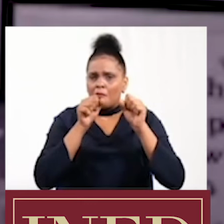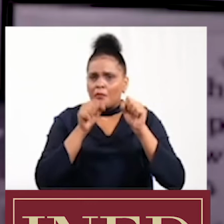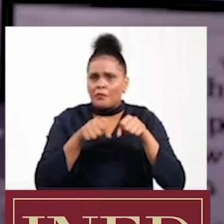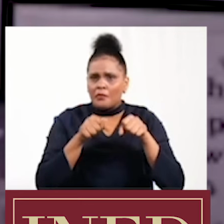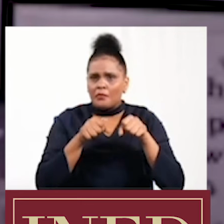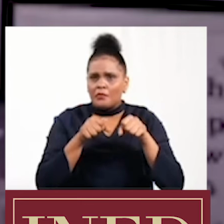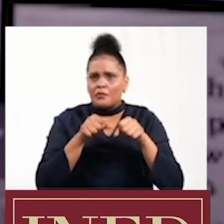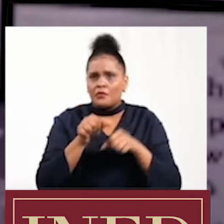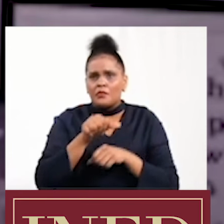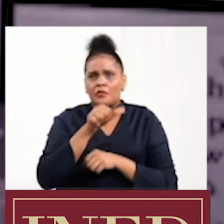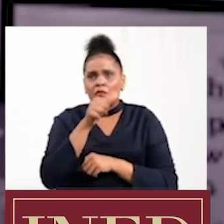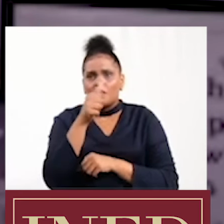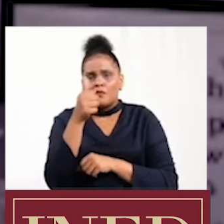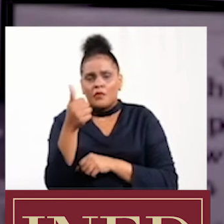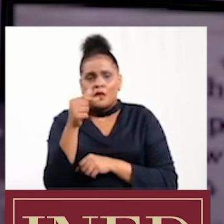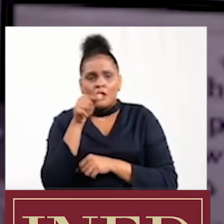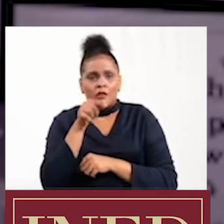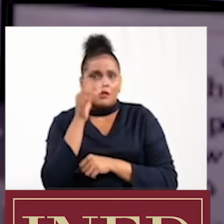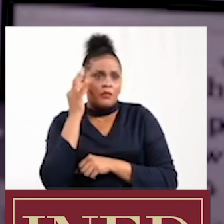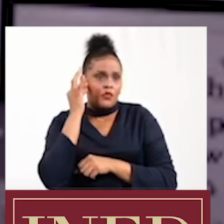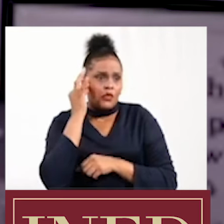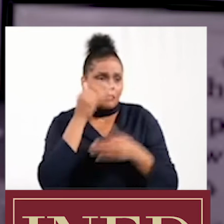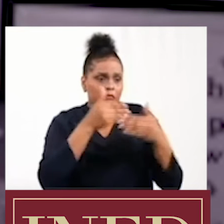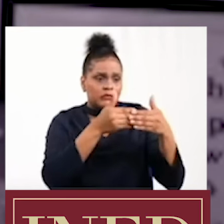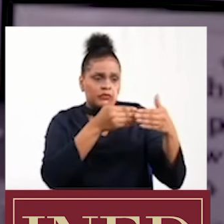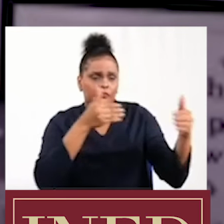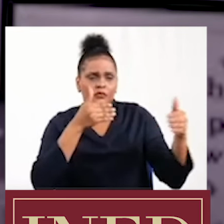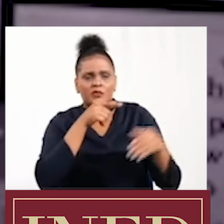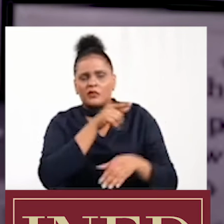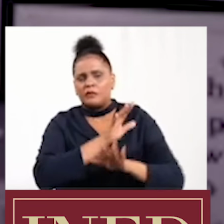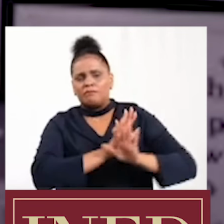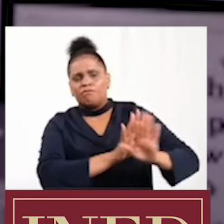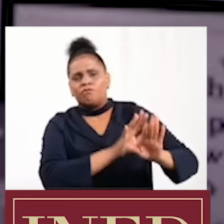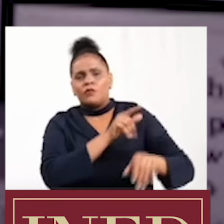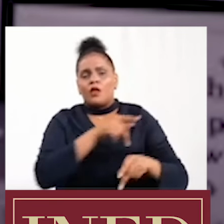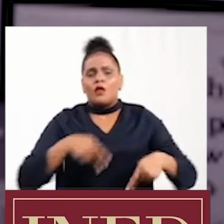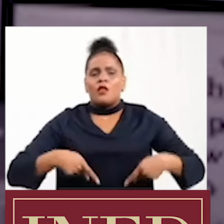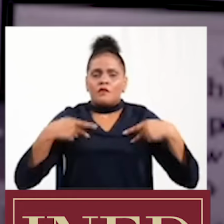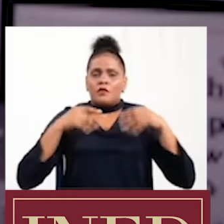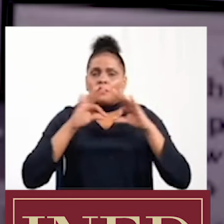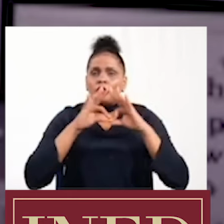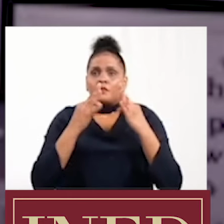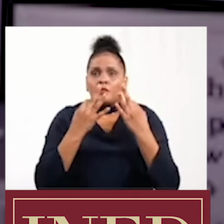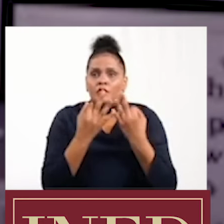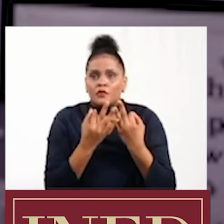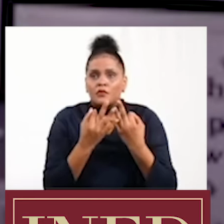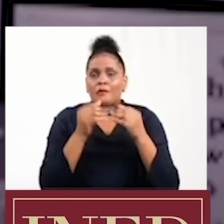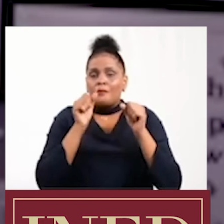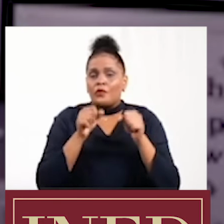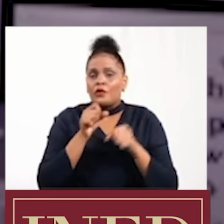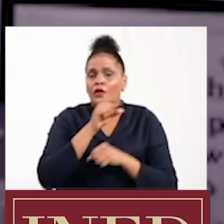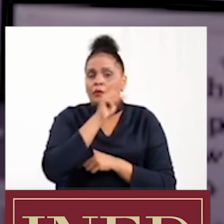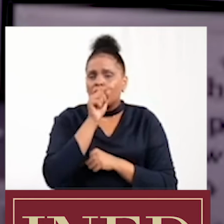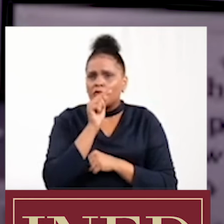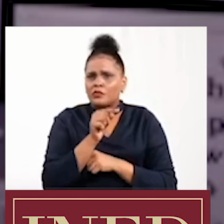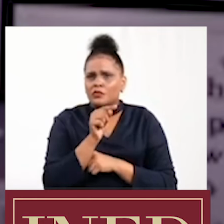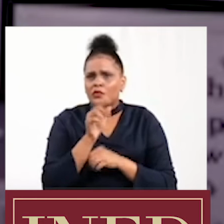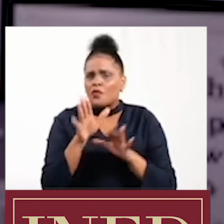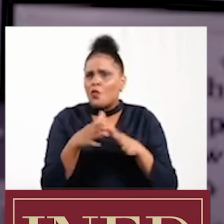comentario que las mujeres se alejan de la vida familiar entonces implícitamente yo deduzco de la pregunta